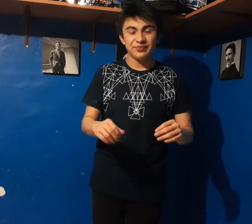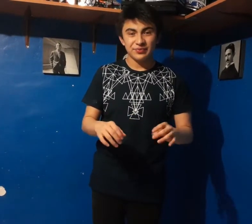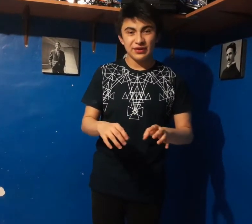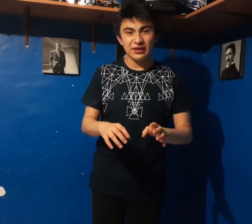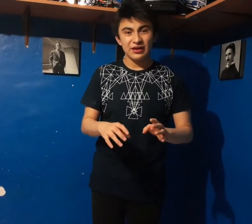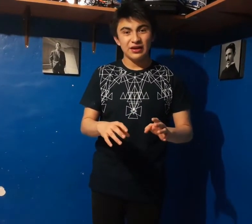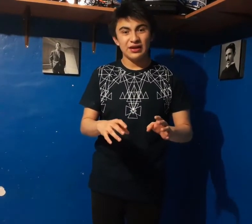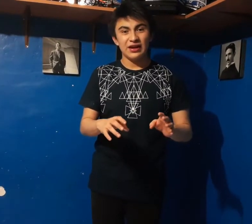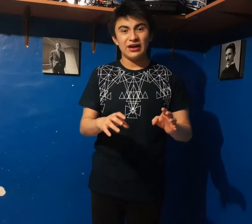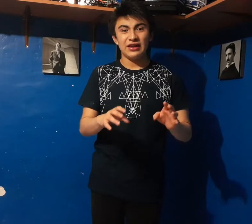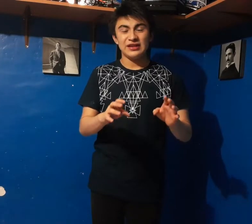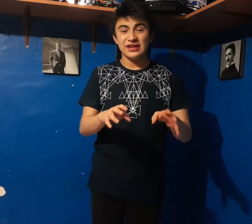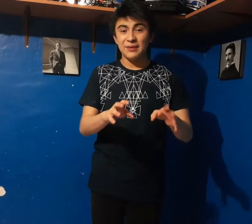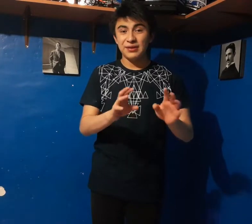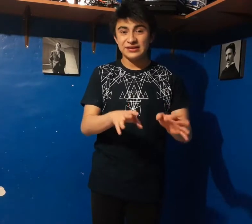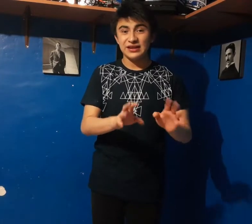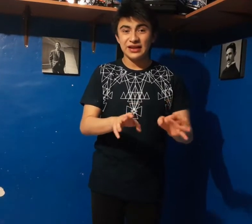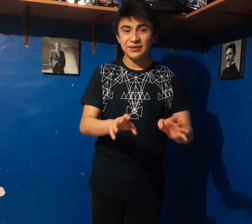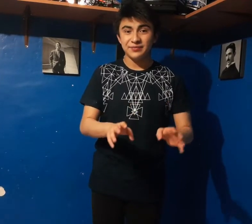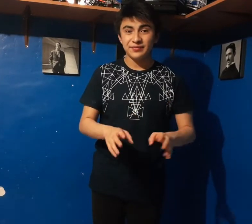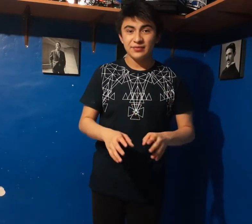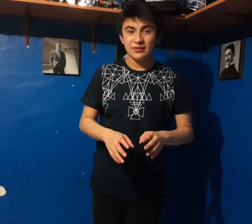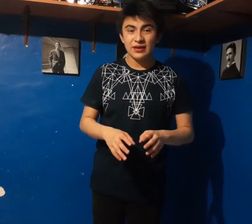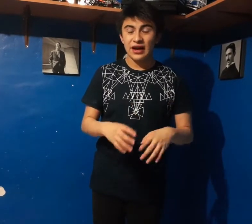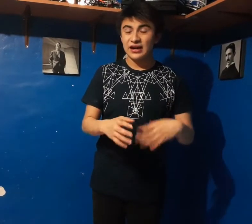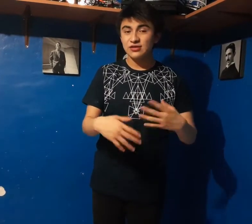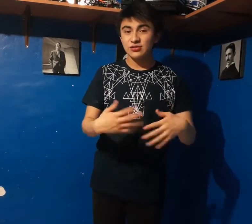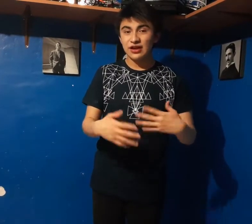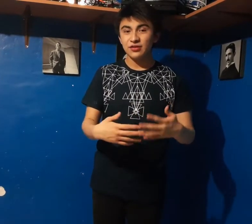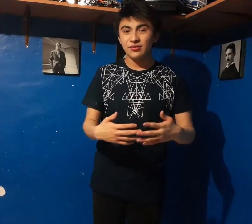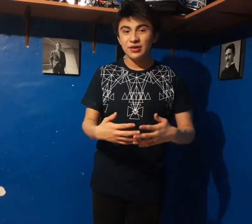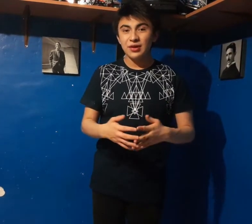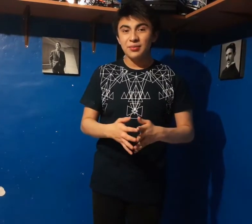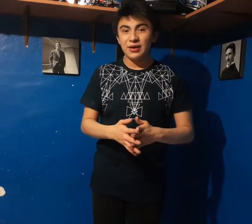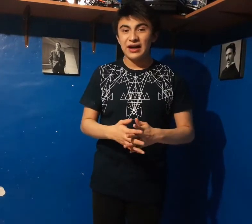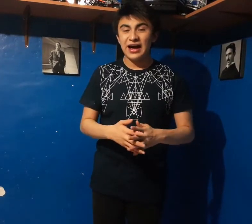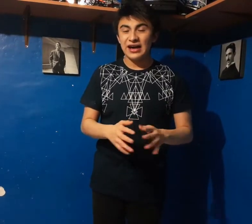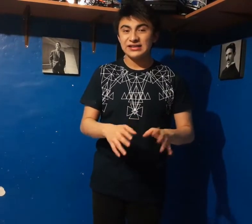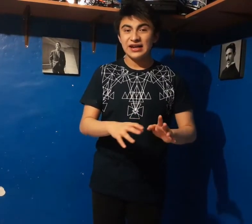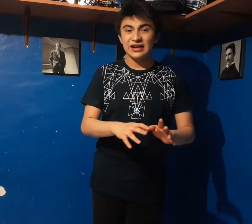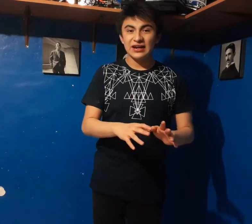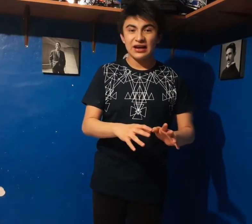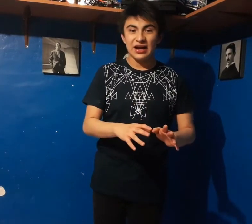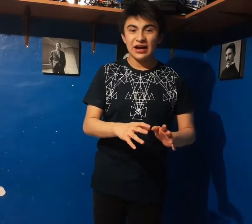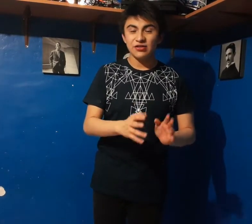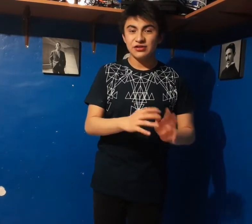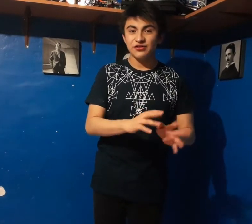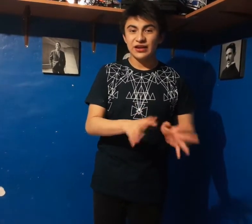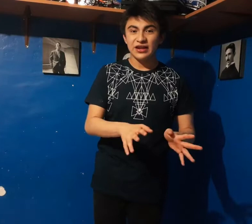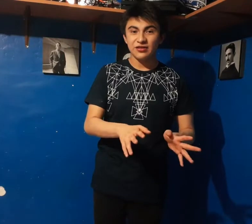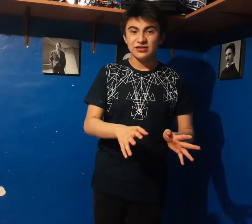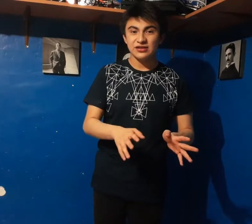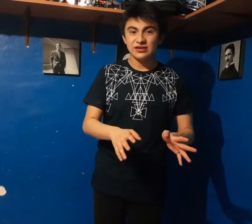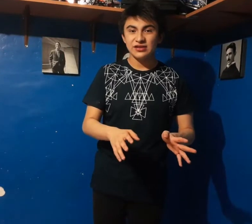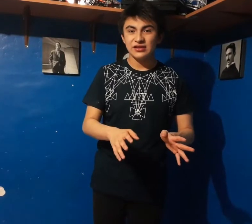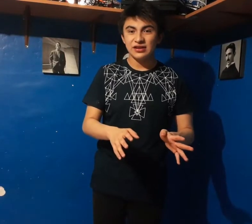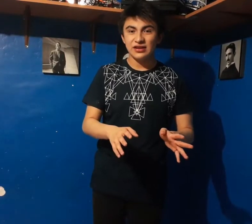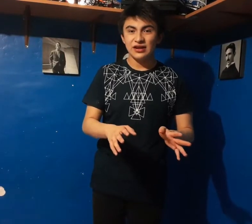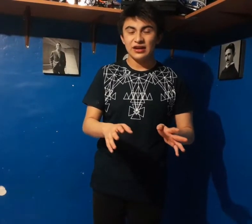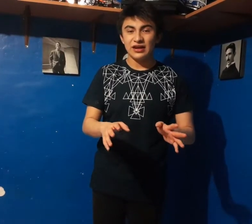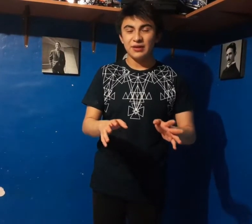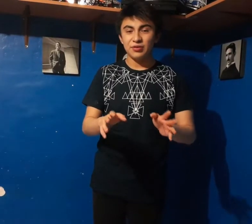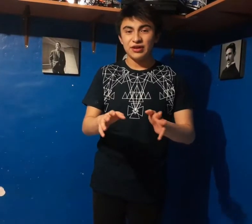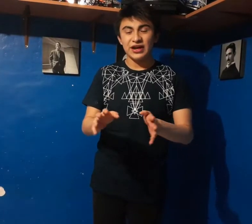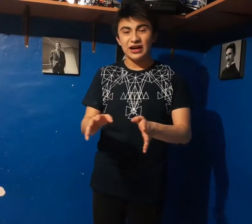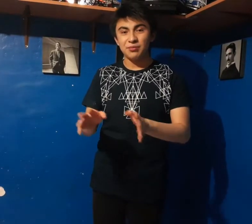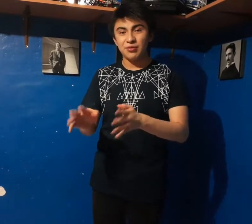historia, desde la peste negra, que ha resultado para aislar a los infectados